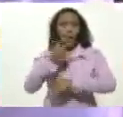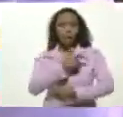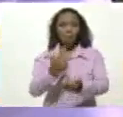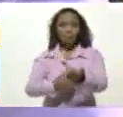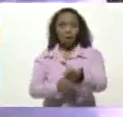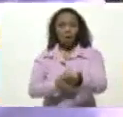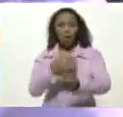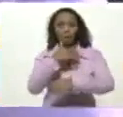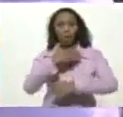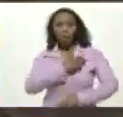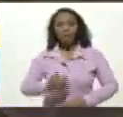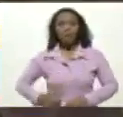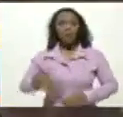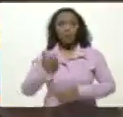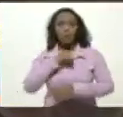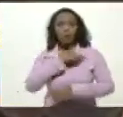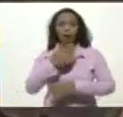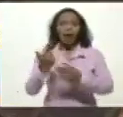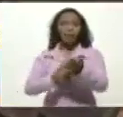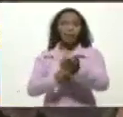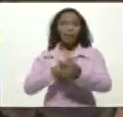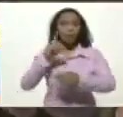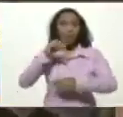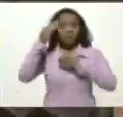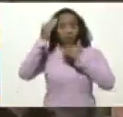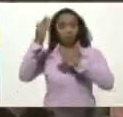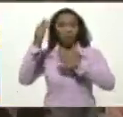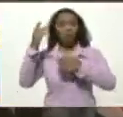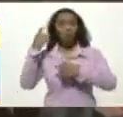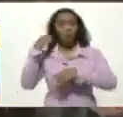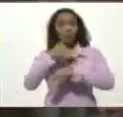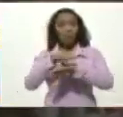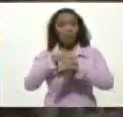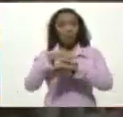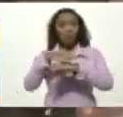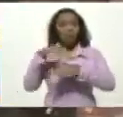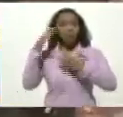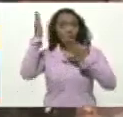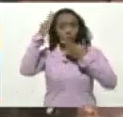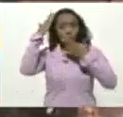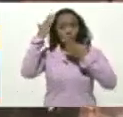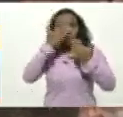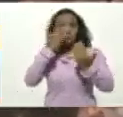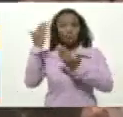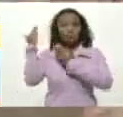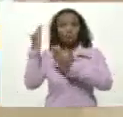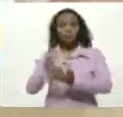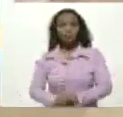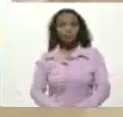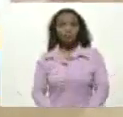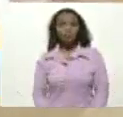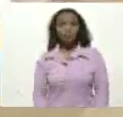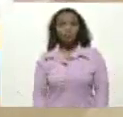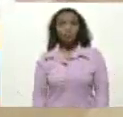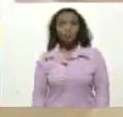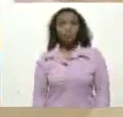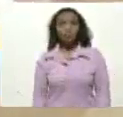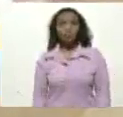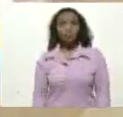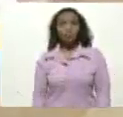hermana ministra, para que también le envíe un saludo desde el Zulia, nuestra ministra zuliana, ministra de los pueblos indígenas, hermano presidente.